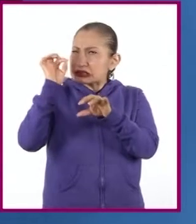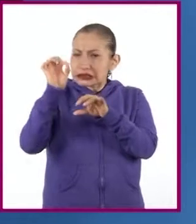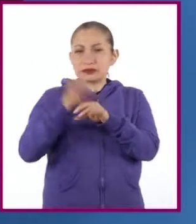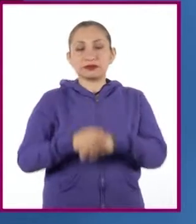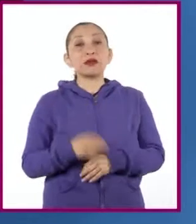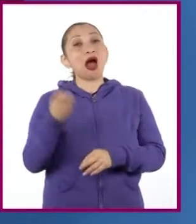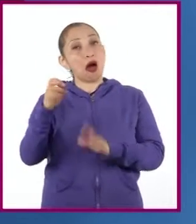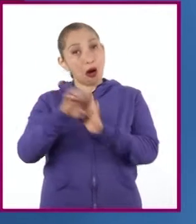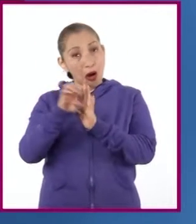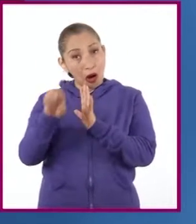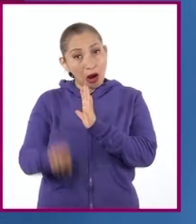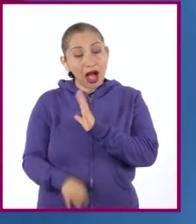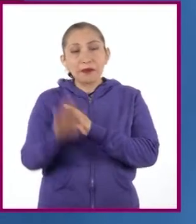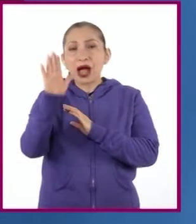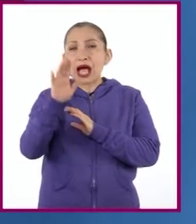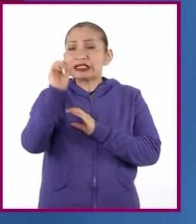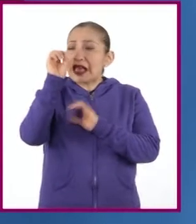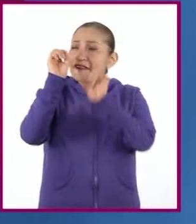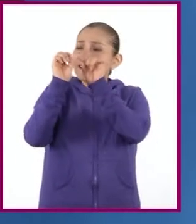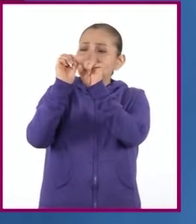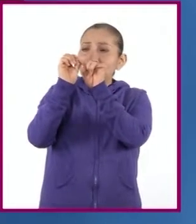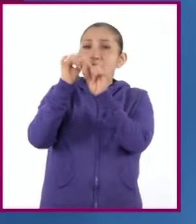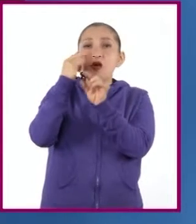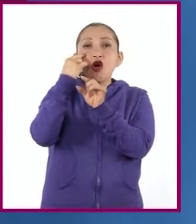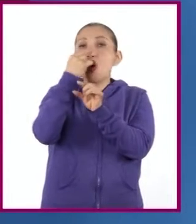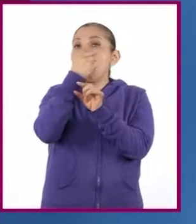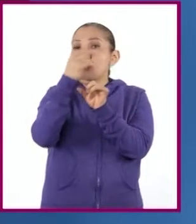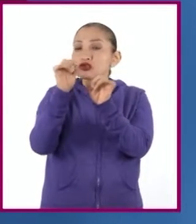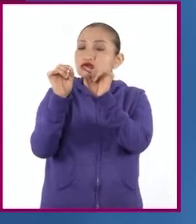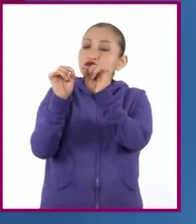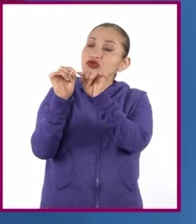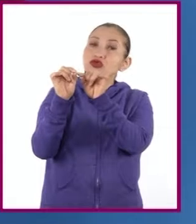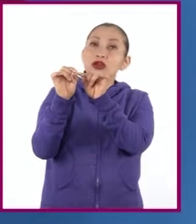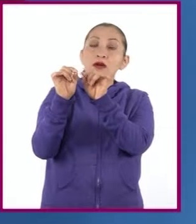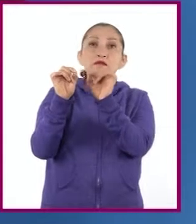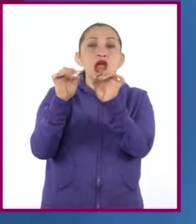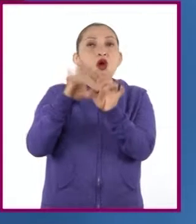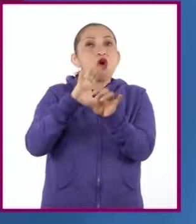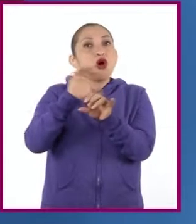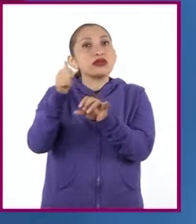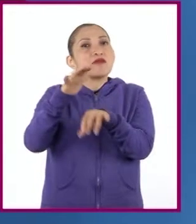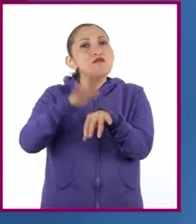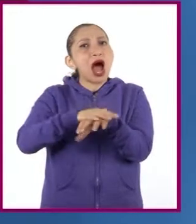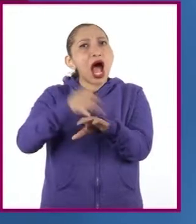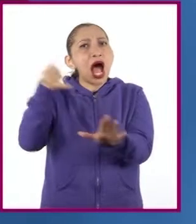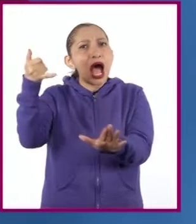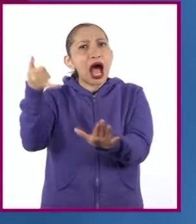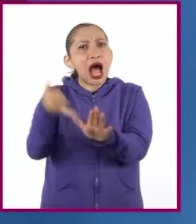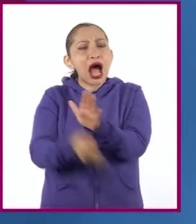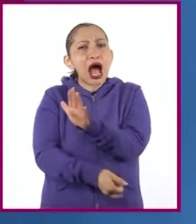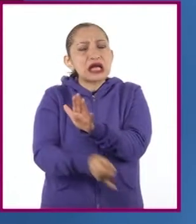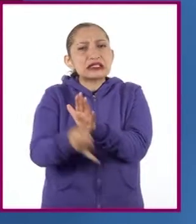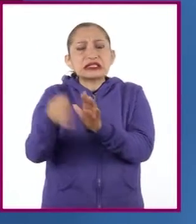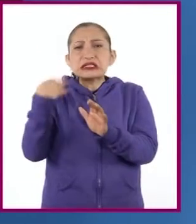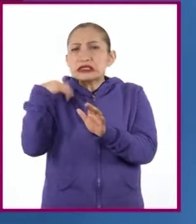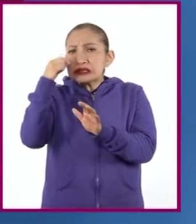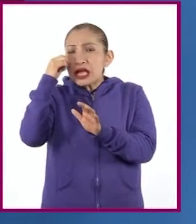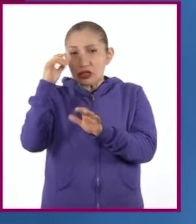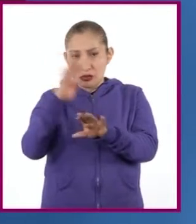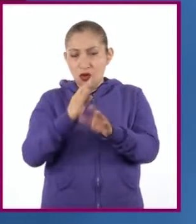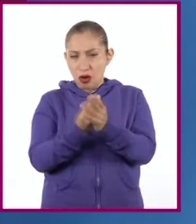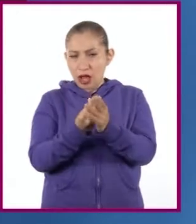buen ejemplo de algo que parece pequeño a simple vista. Pero hay cosas más pequeñas. En tu clase de